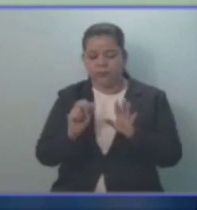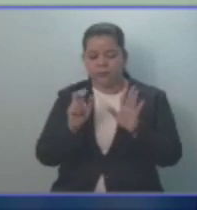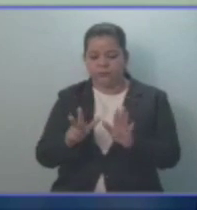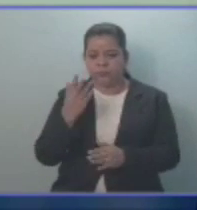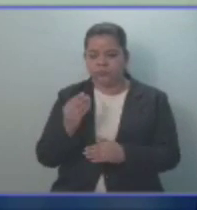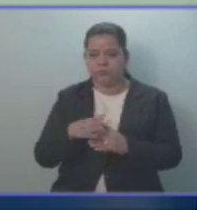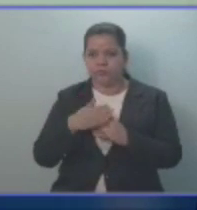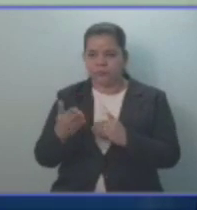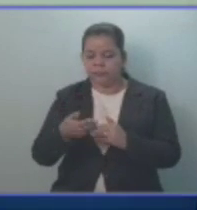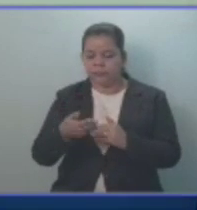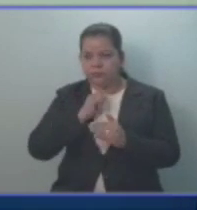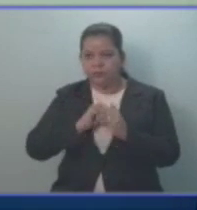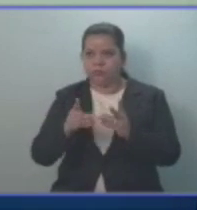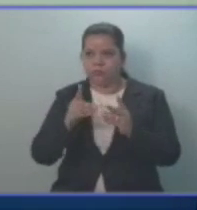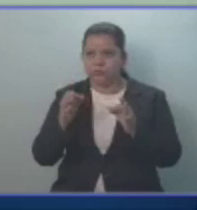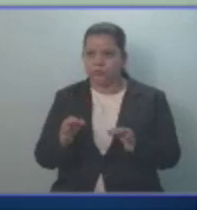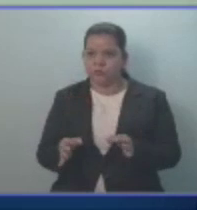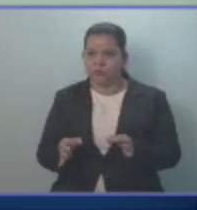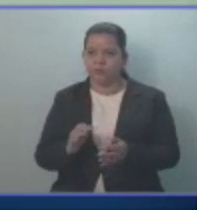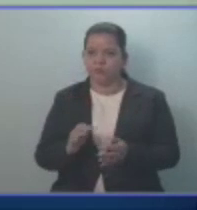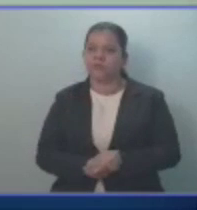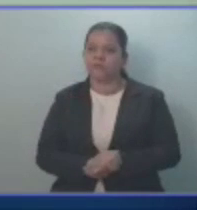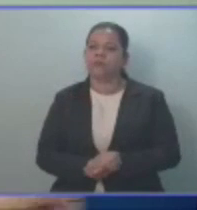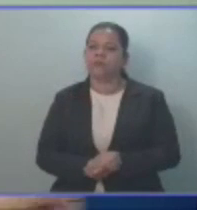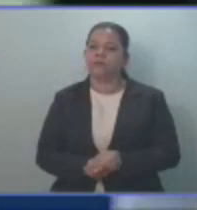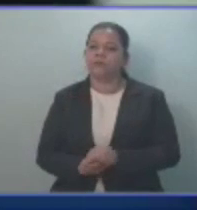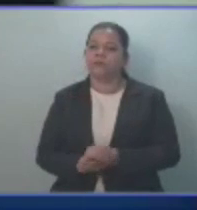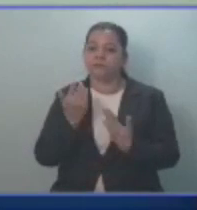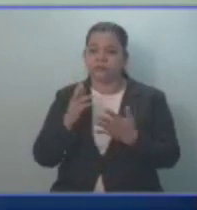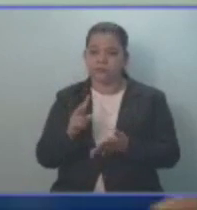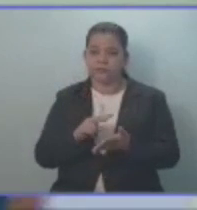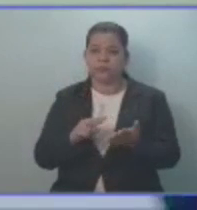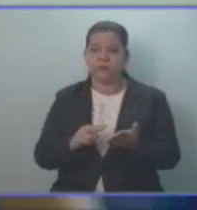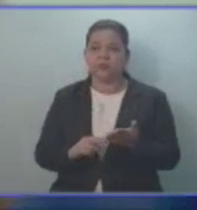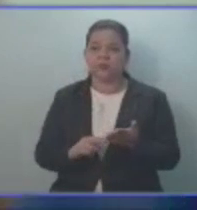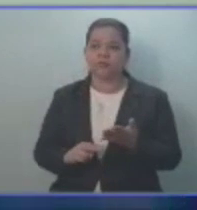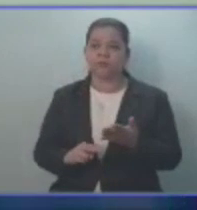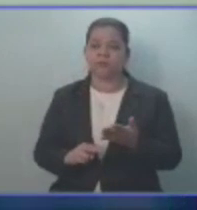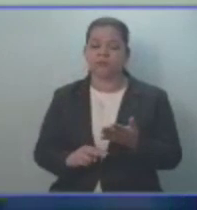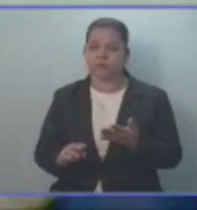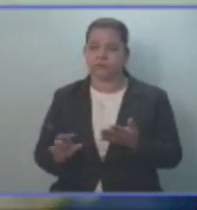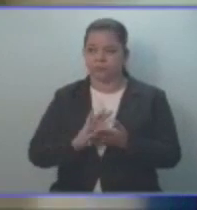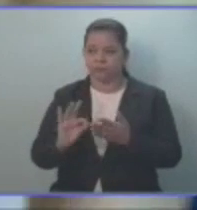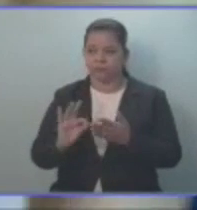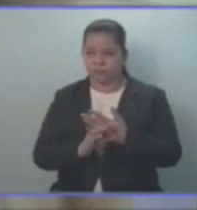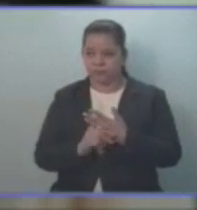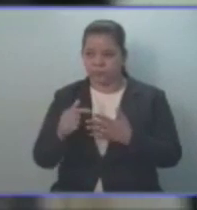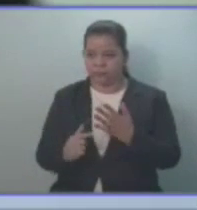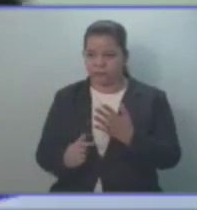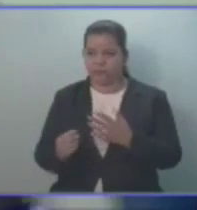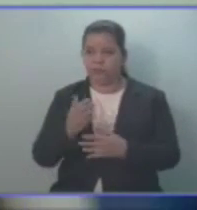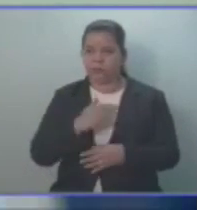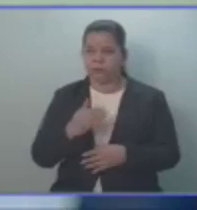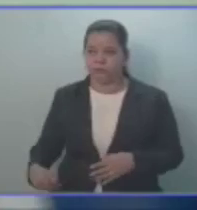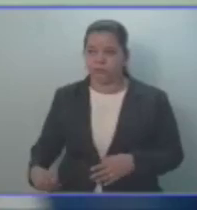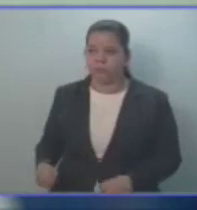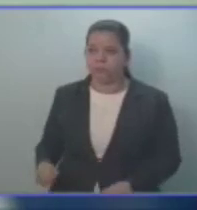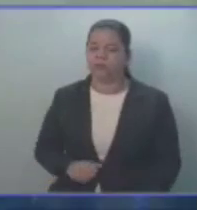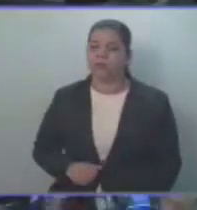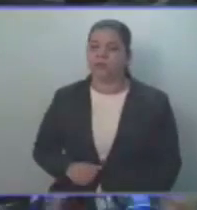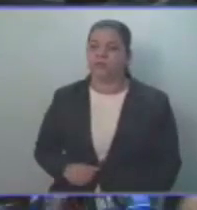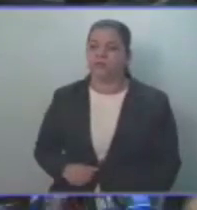su publicación en el Diario Oficial. Leído el dictamen y el decreto, señor presidente.